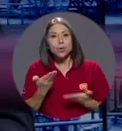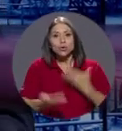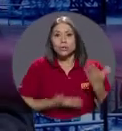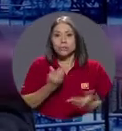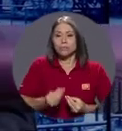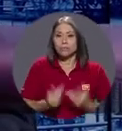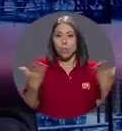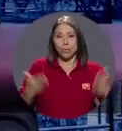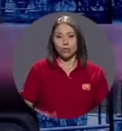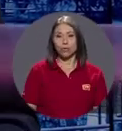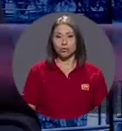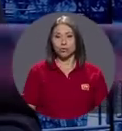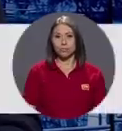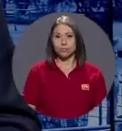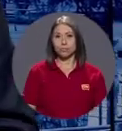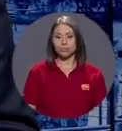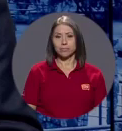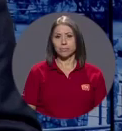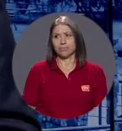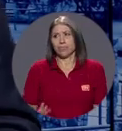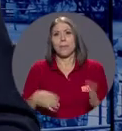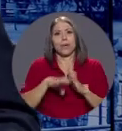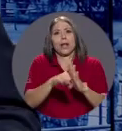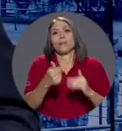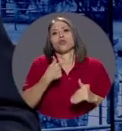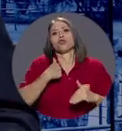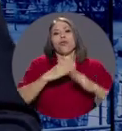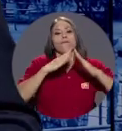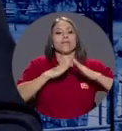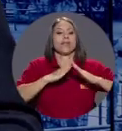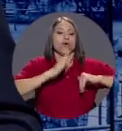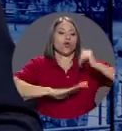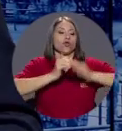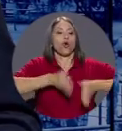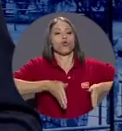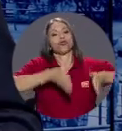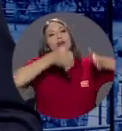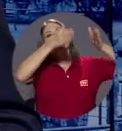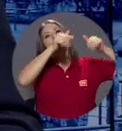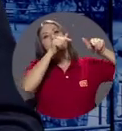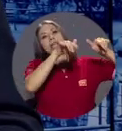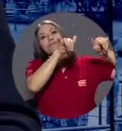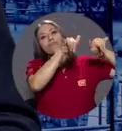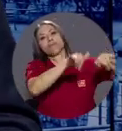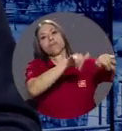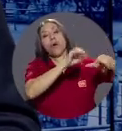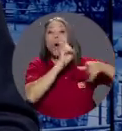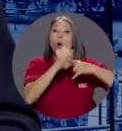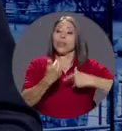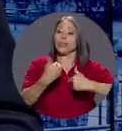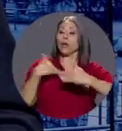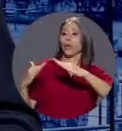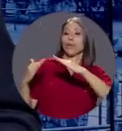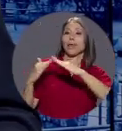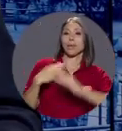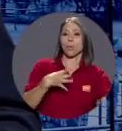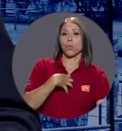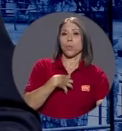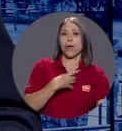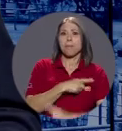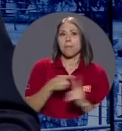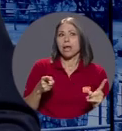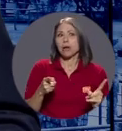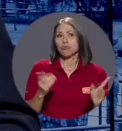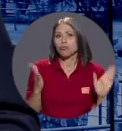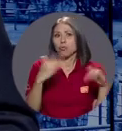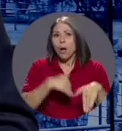son servicios públicos. No se vale que yo vivo en la torre o tengo mi vivienda, pero dejé sin agua, se